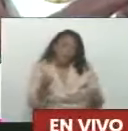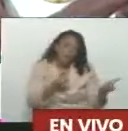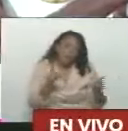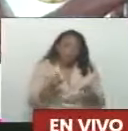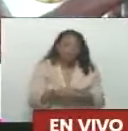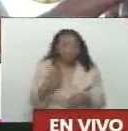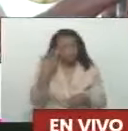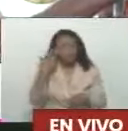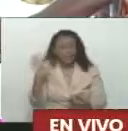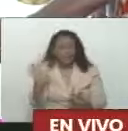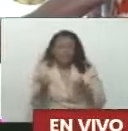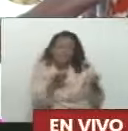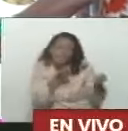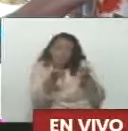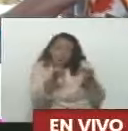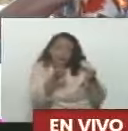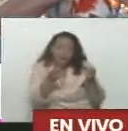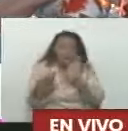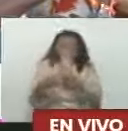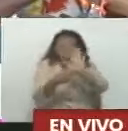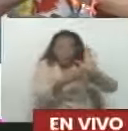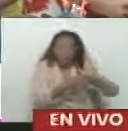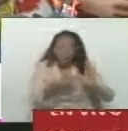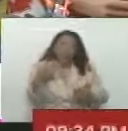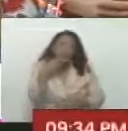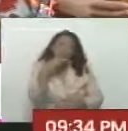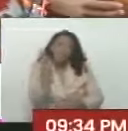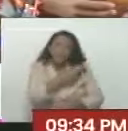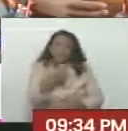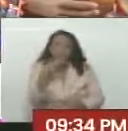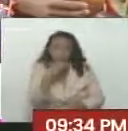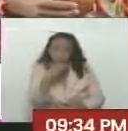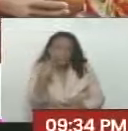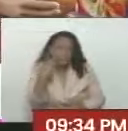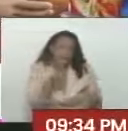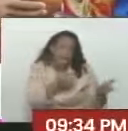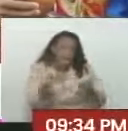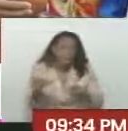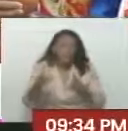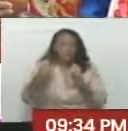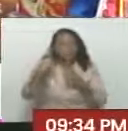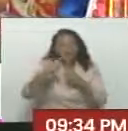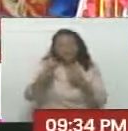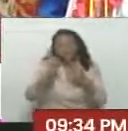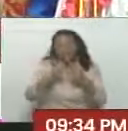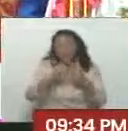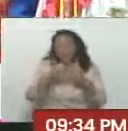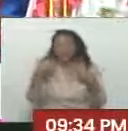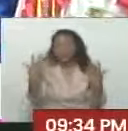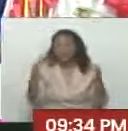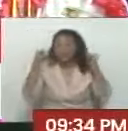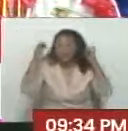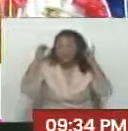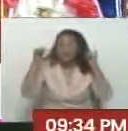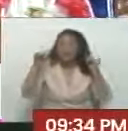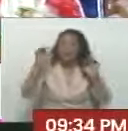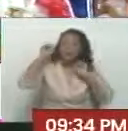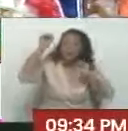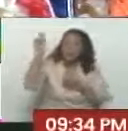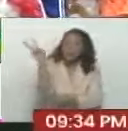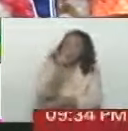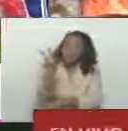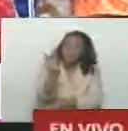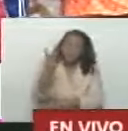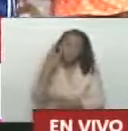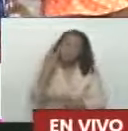adelantarles, yo sé que ustedes tienen preparado para Cuyagua en octubre, ¿verdad? Pero ahora viene el segundo capítulo del Festival Mundial Viva Venezuela,